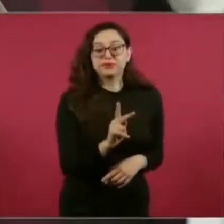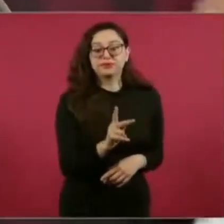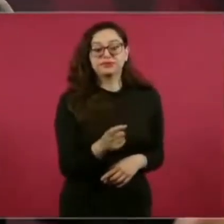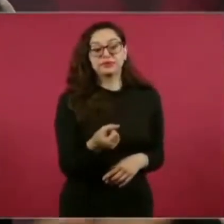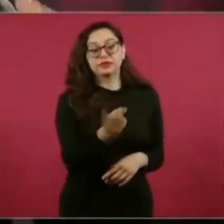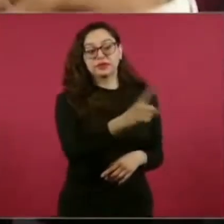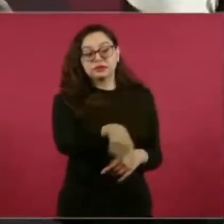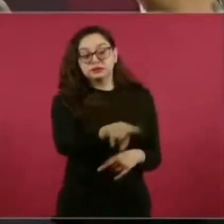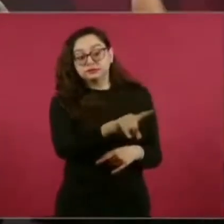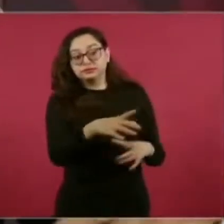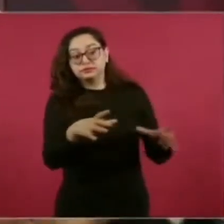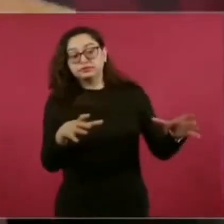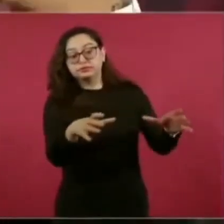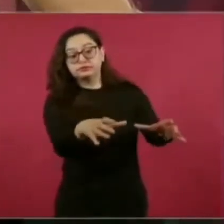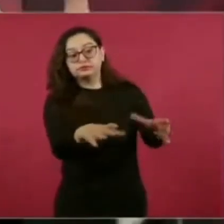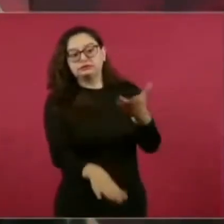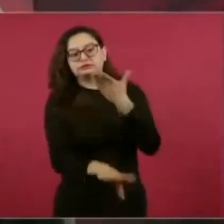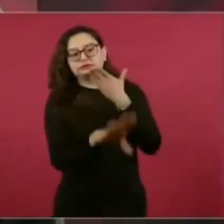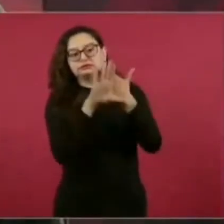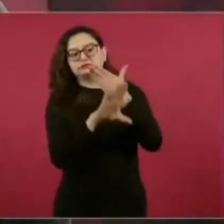esto para